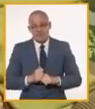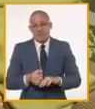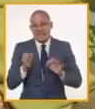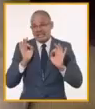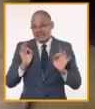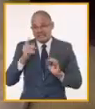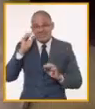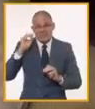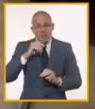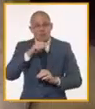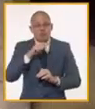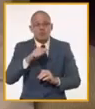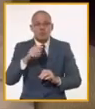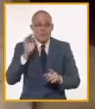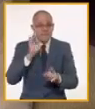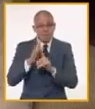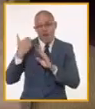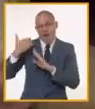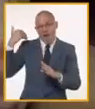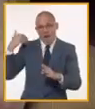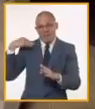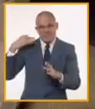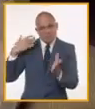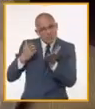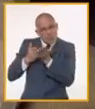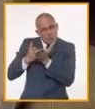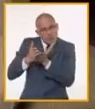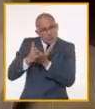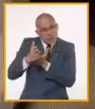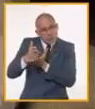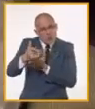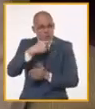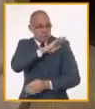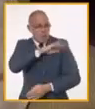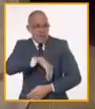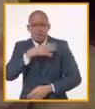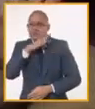errores. No he tenido problemas. Hasta ahora nunca me